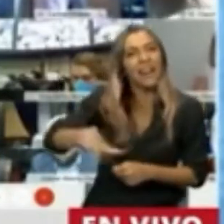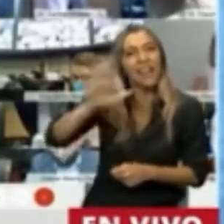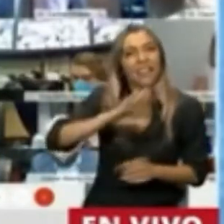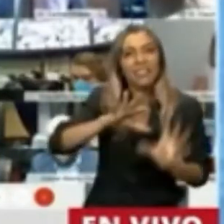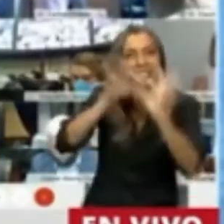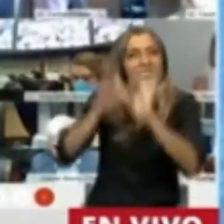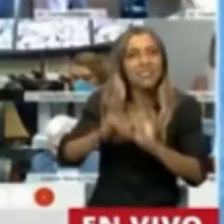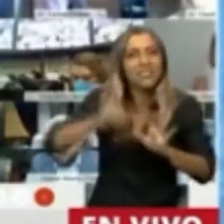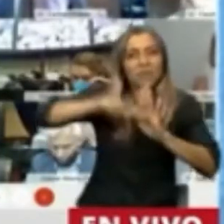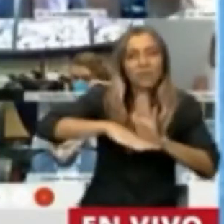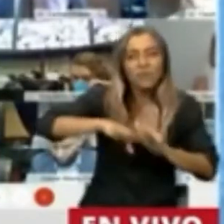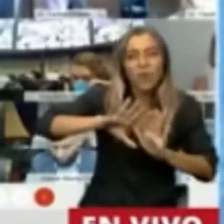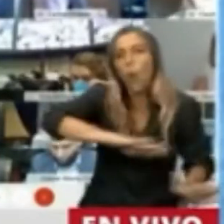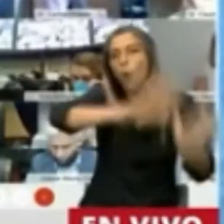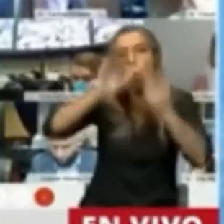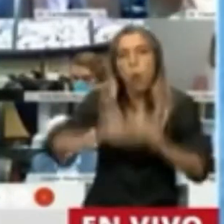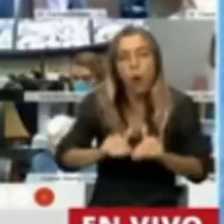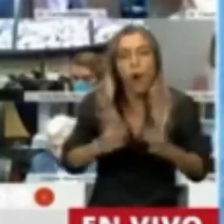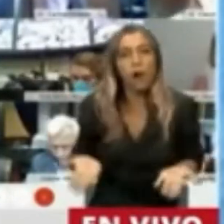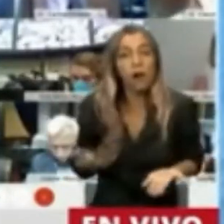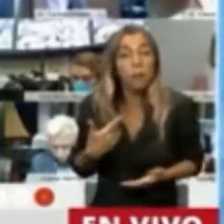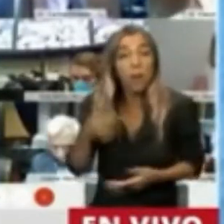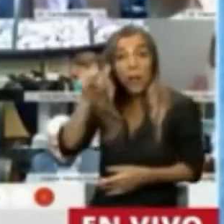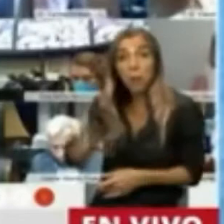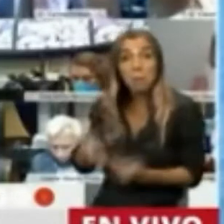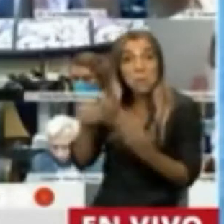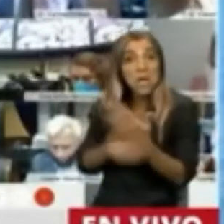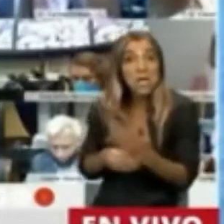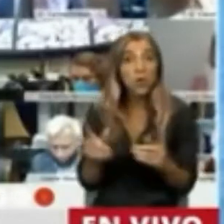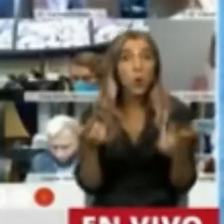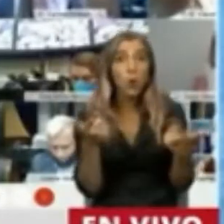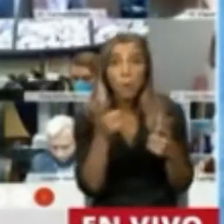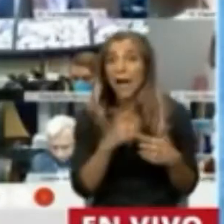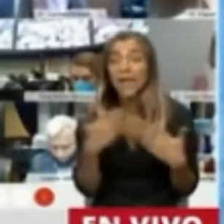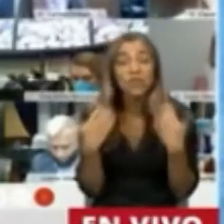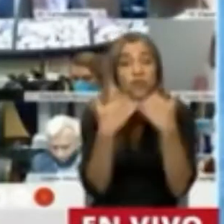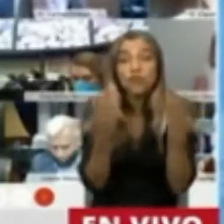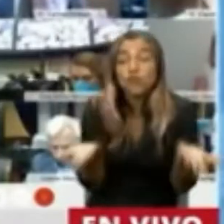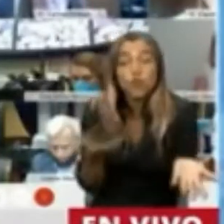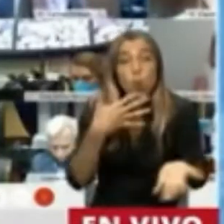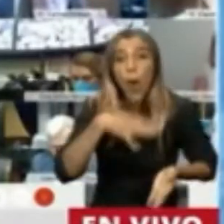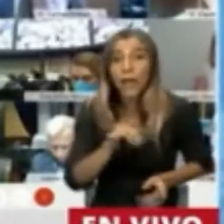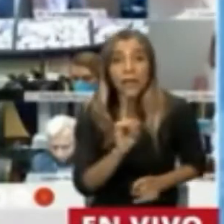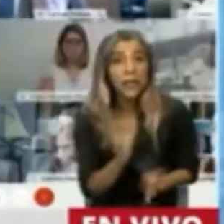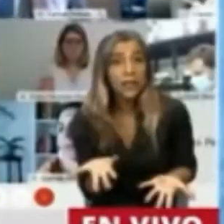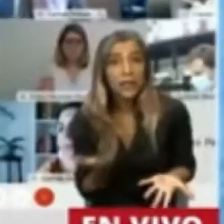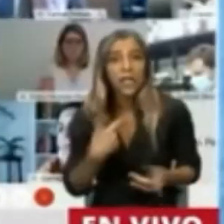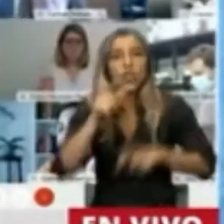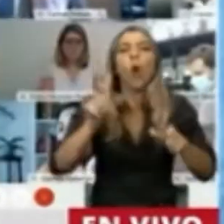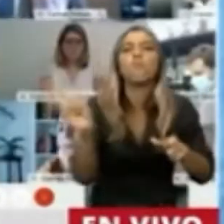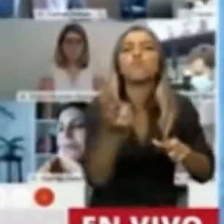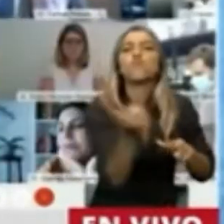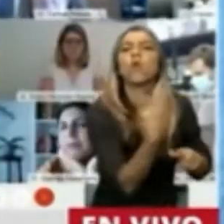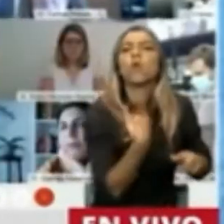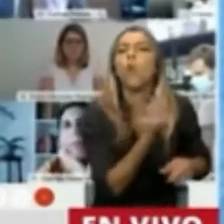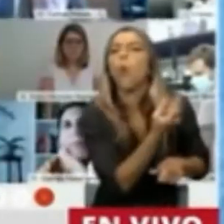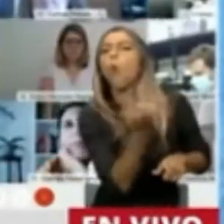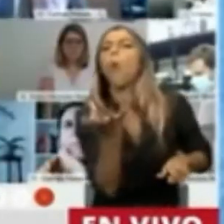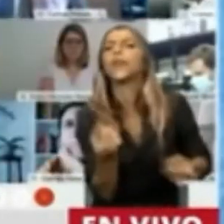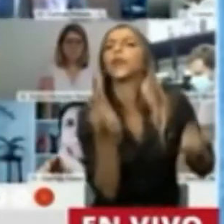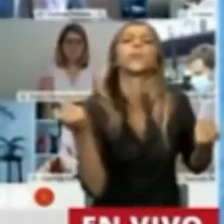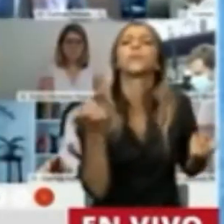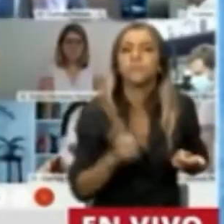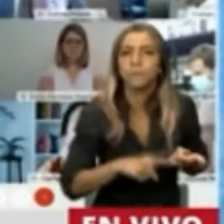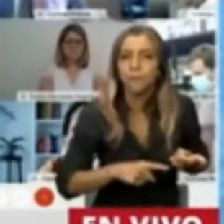Parece que no. ¿Dónde está el ministro del Interior? ¿No le parece que esa cantidad de cuántas muertes tiene que haber? ¿Cuántos casos tiene que haber? ¿Cuántos miles